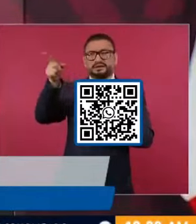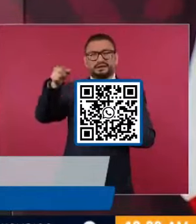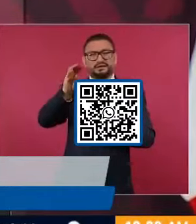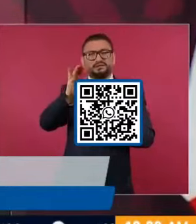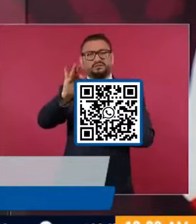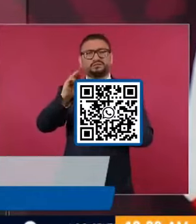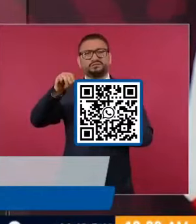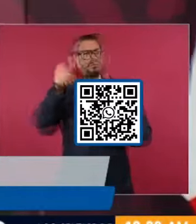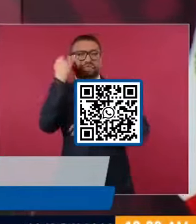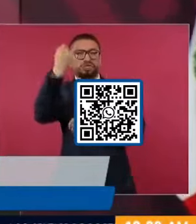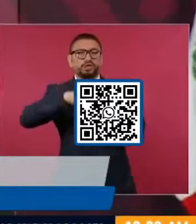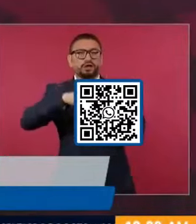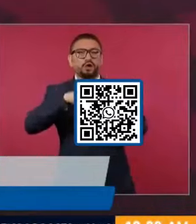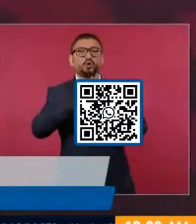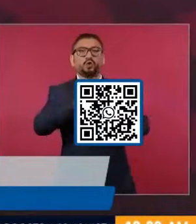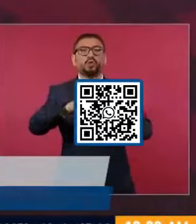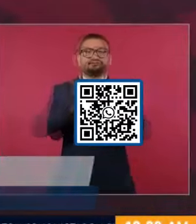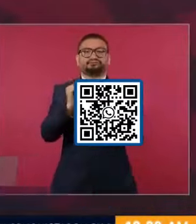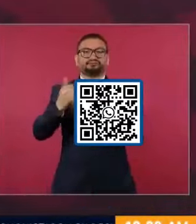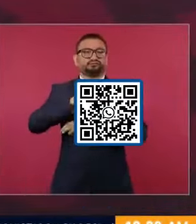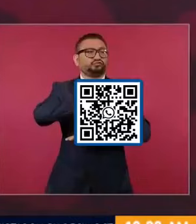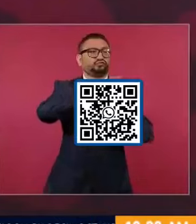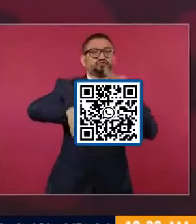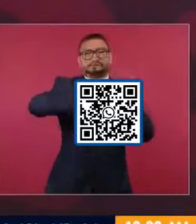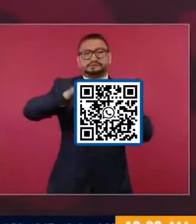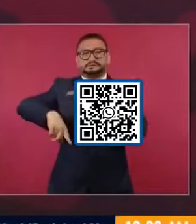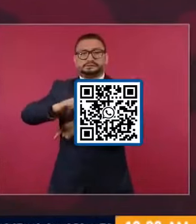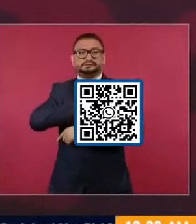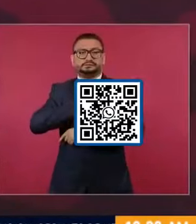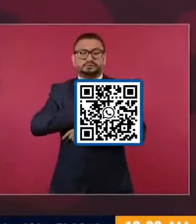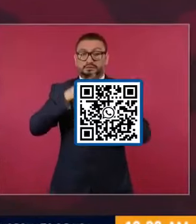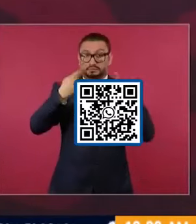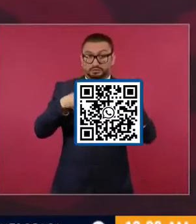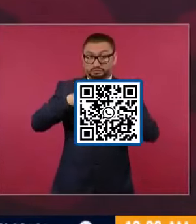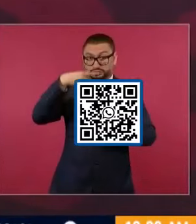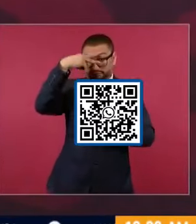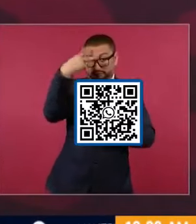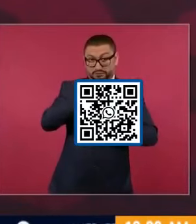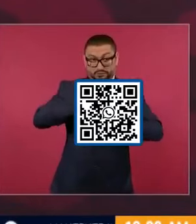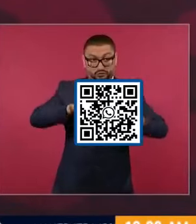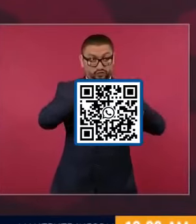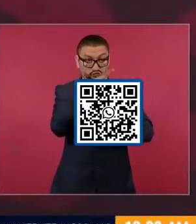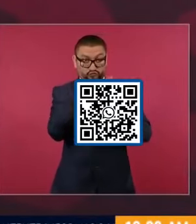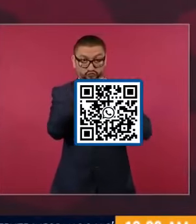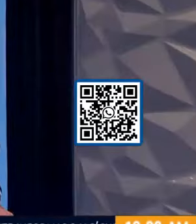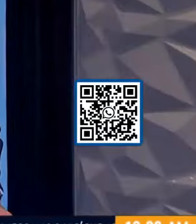agenda del Fondo Monetario Internacional? Las privatizaciones. Que se despojara al pueblo de México de sus bienes.